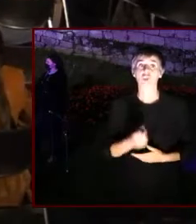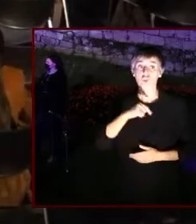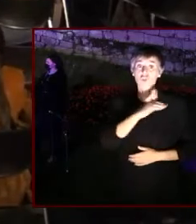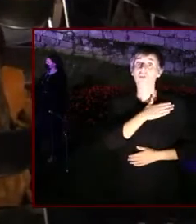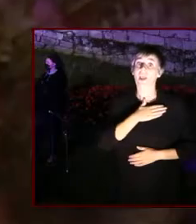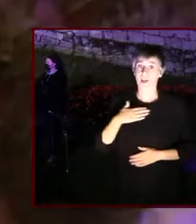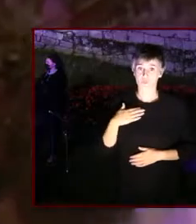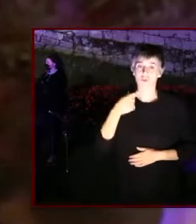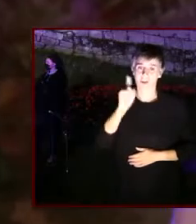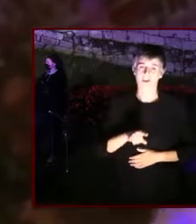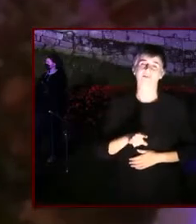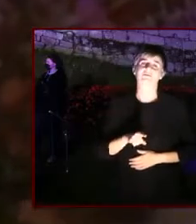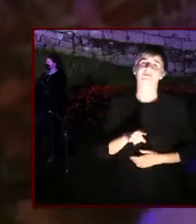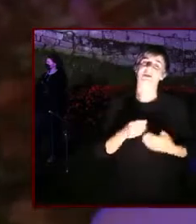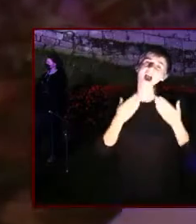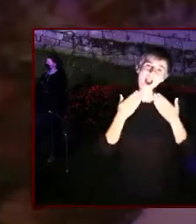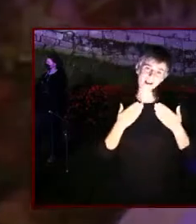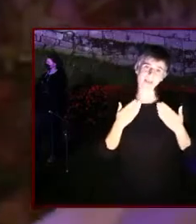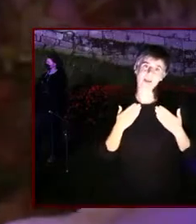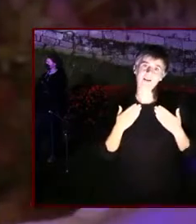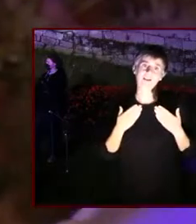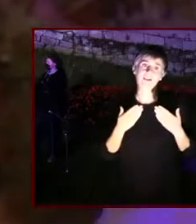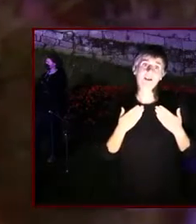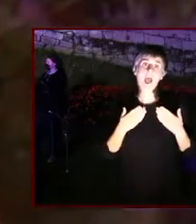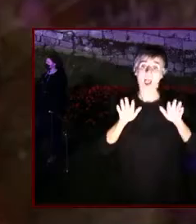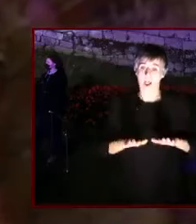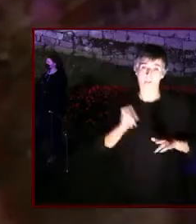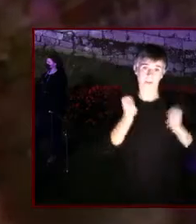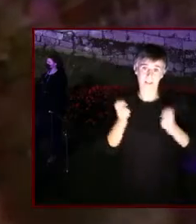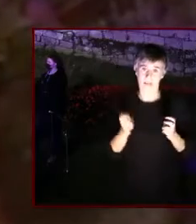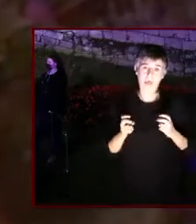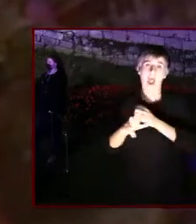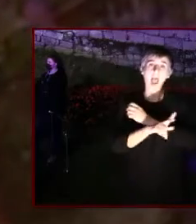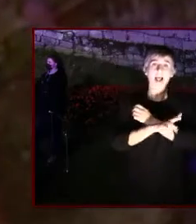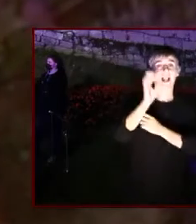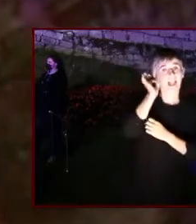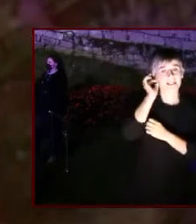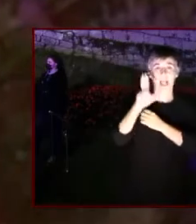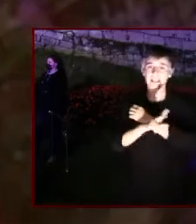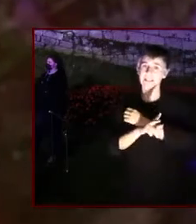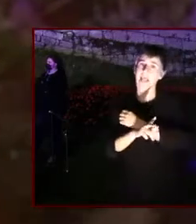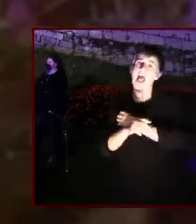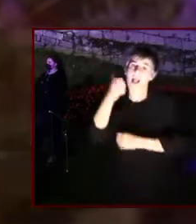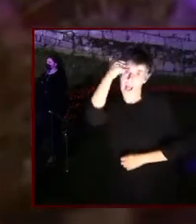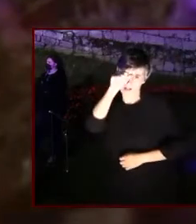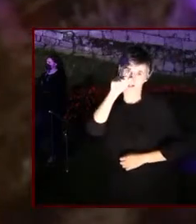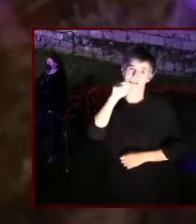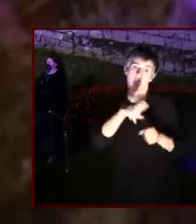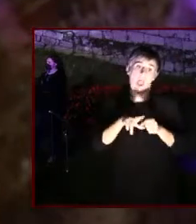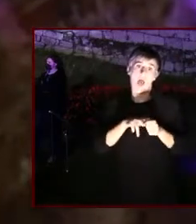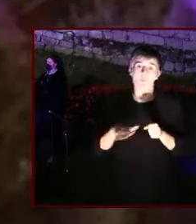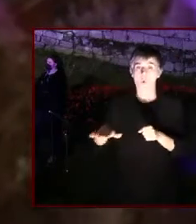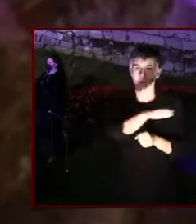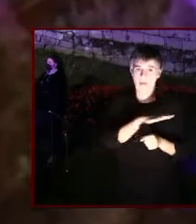Queremos tamén agradecer a presencia das alcaldesas e alcaldes da provincia e de concelleiras